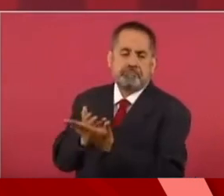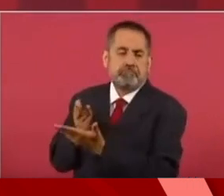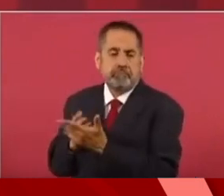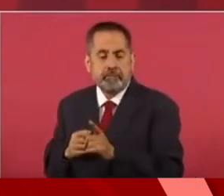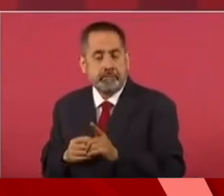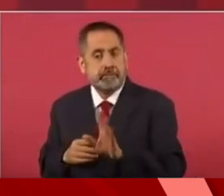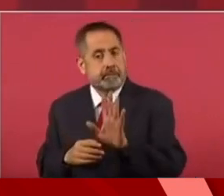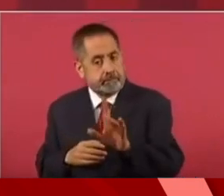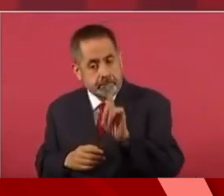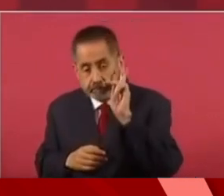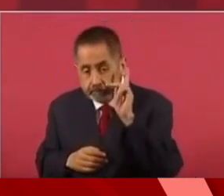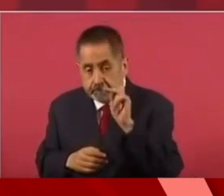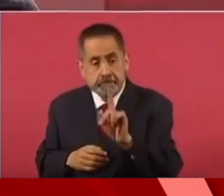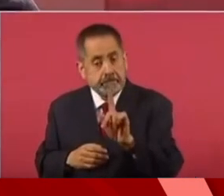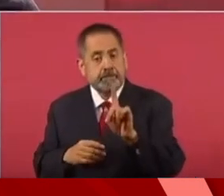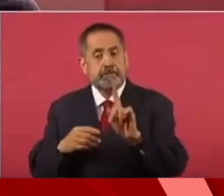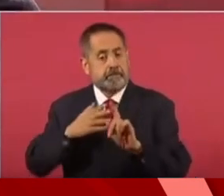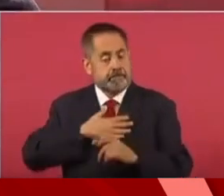Que mi opinión